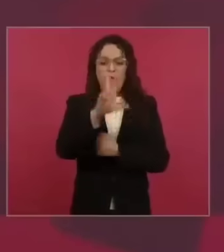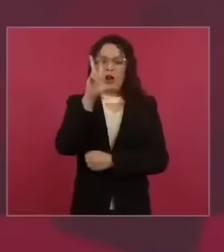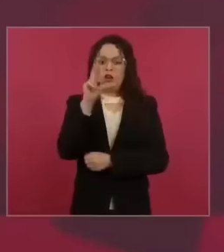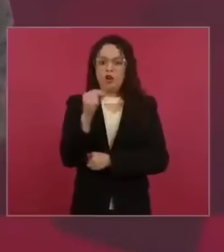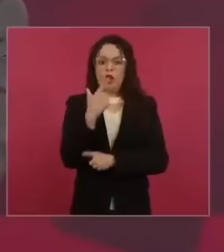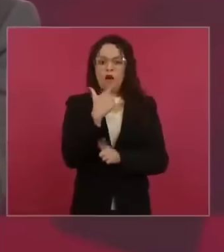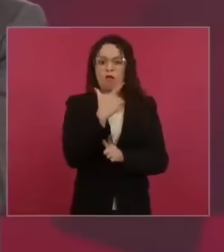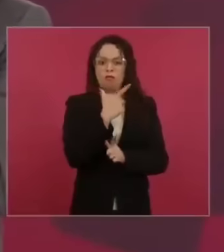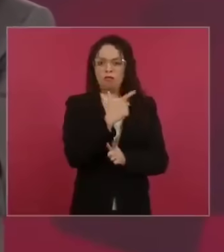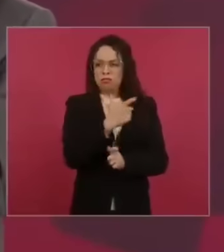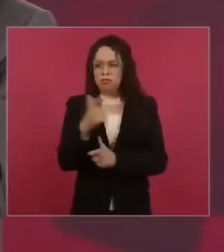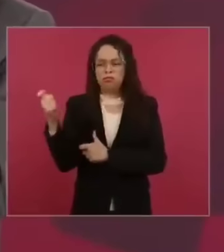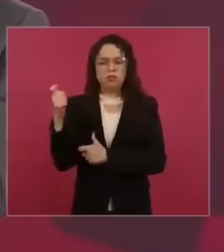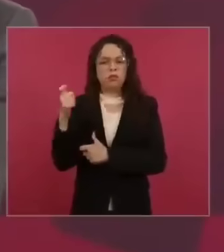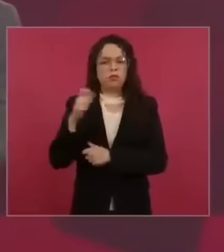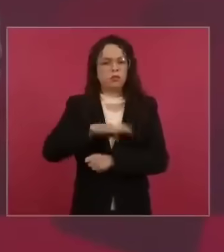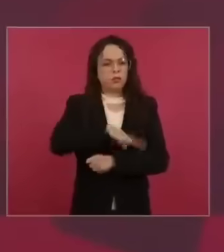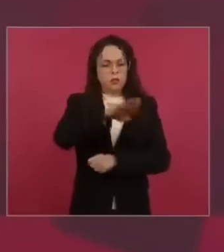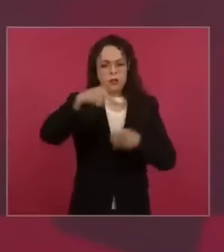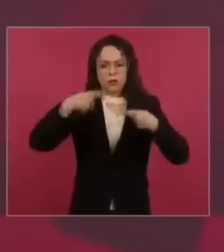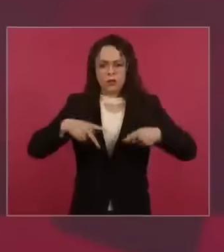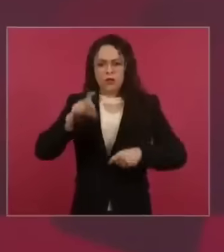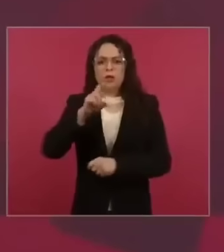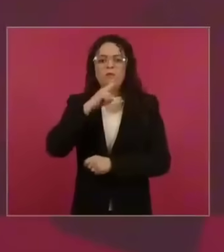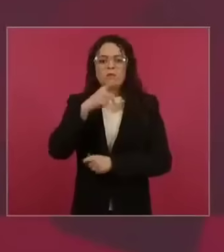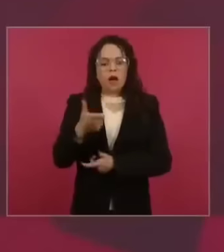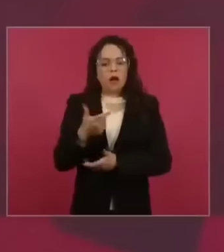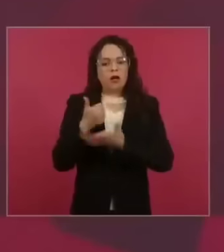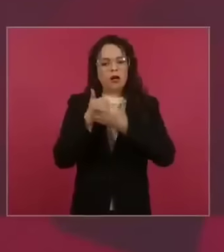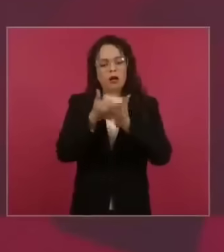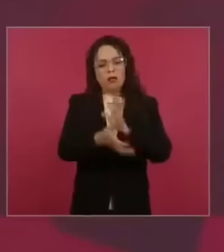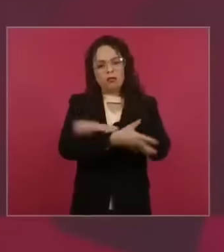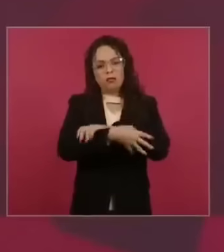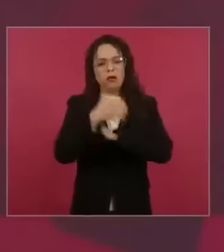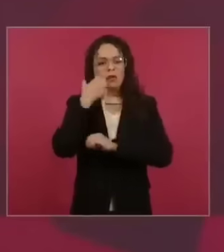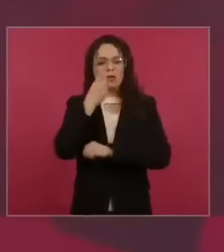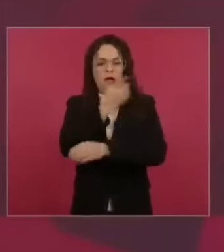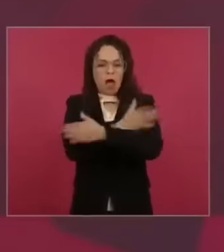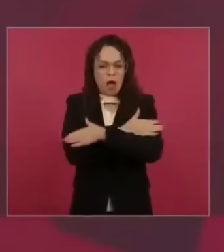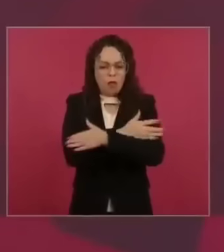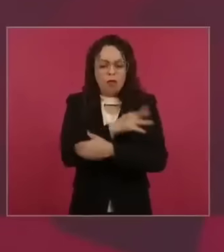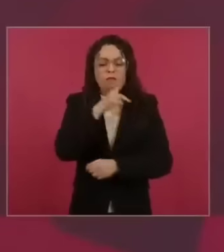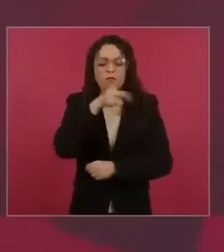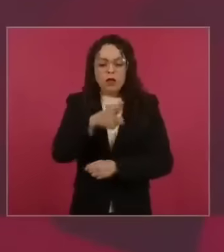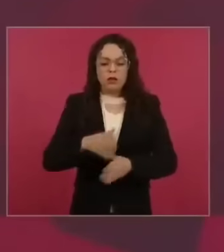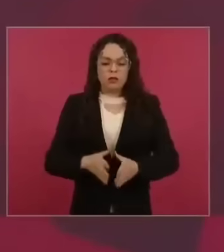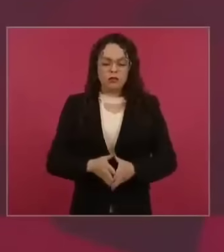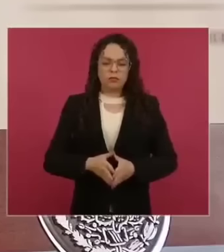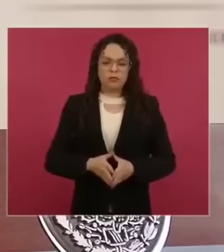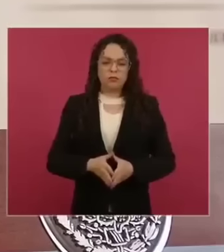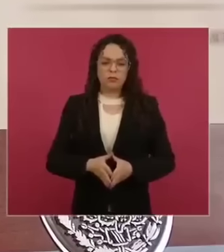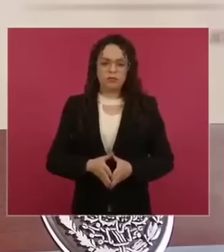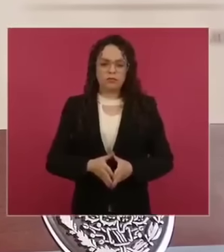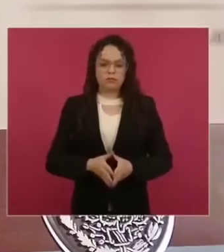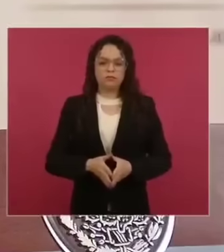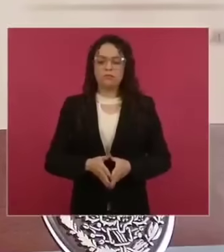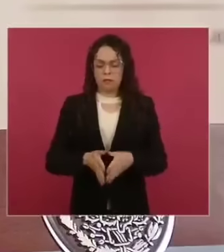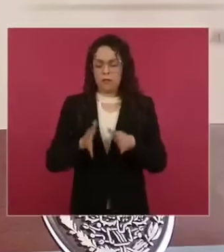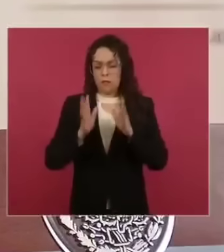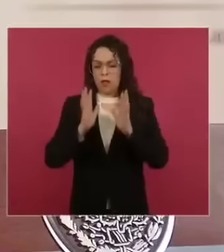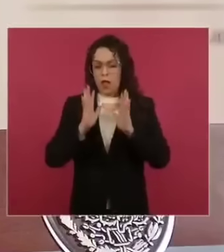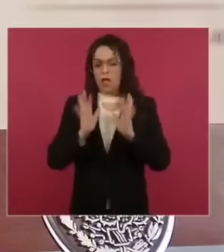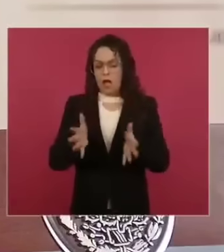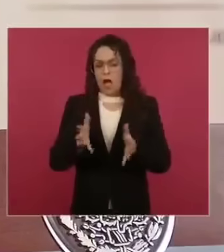agregar sobre lo que acaban de decir ambos personajes con Gilberto nu9 de 10 no estoy de acuerdo pero en esta ocasión Sí porque describió